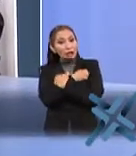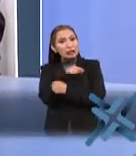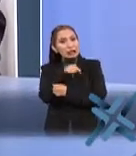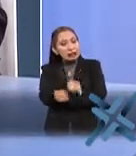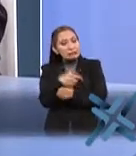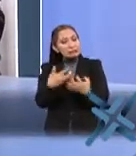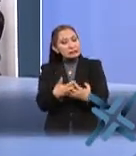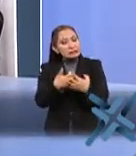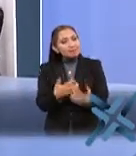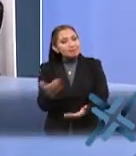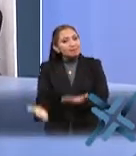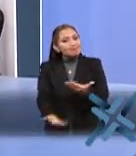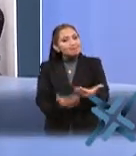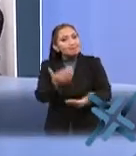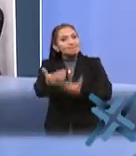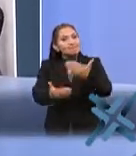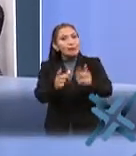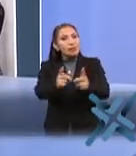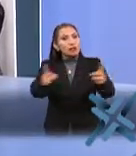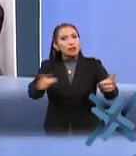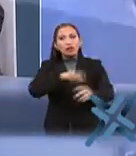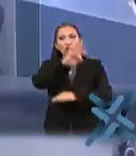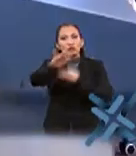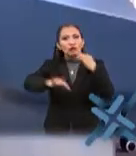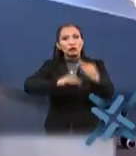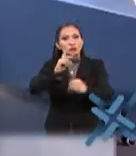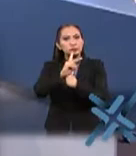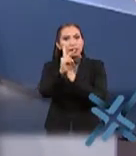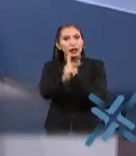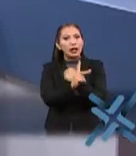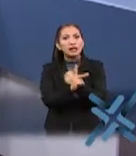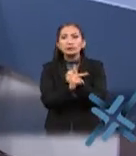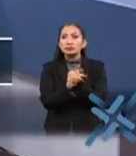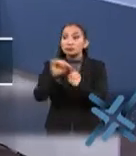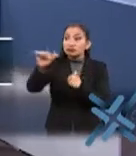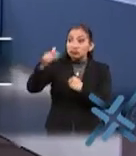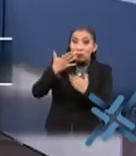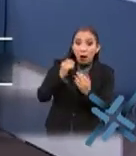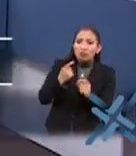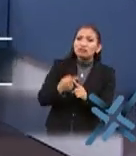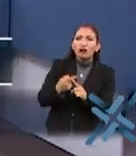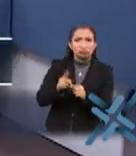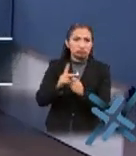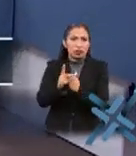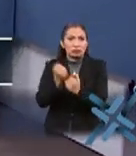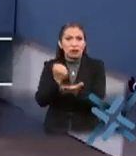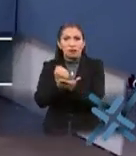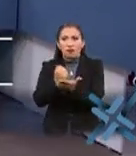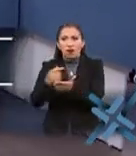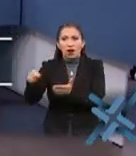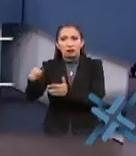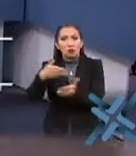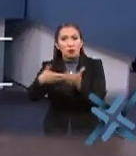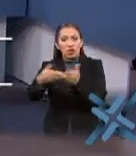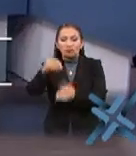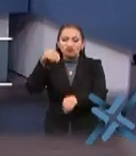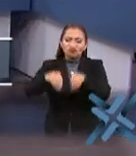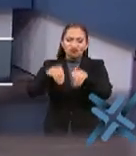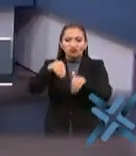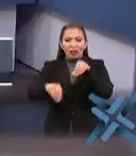gran motor en el desarrollo de los países, ¿no? No hay un país que haya apostado a sus procesos de